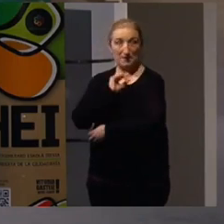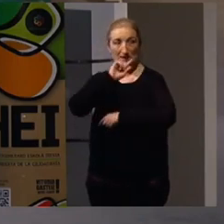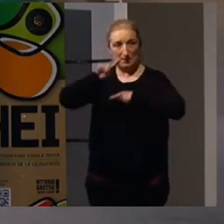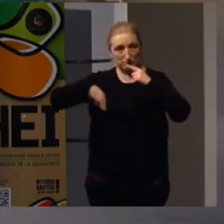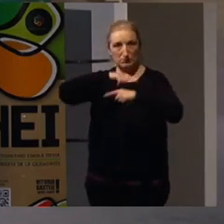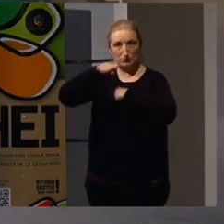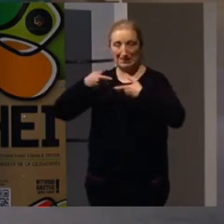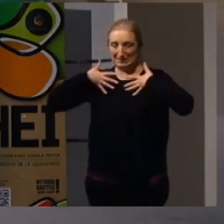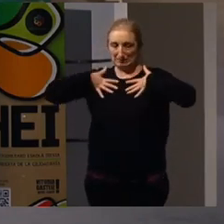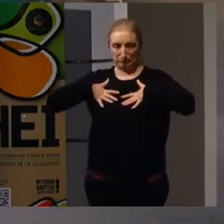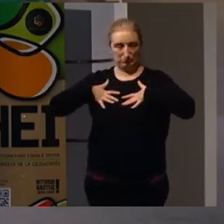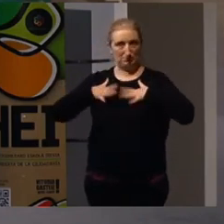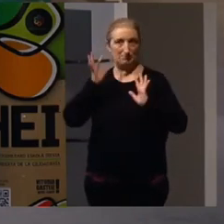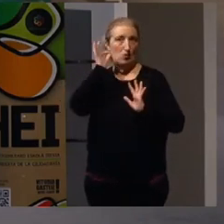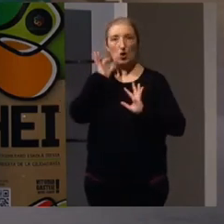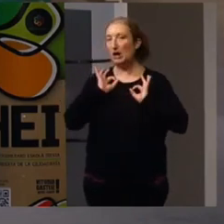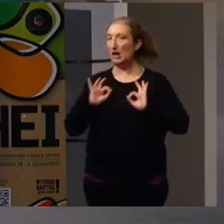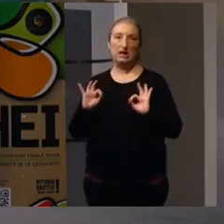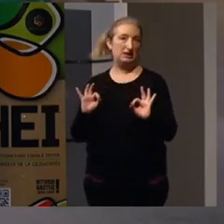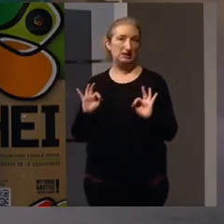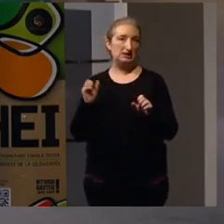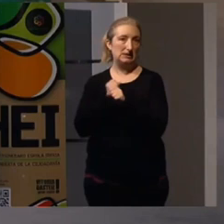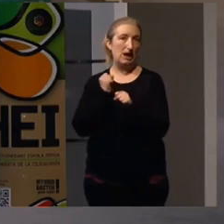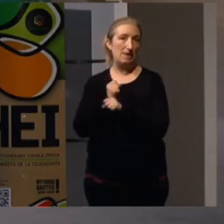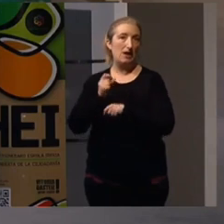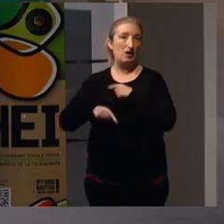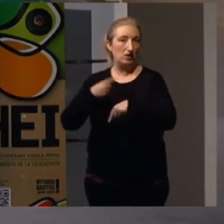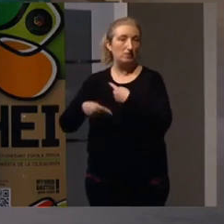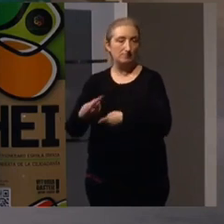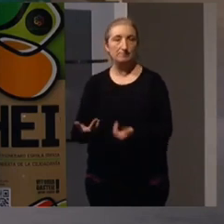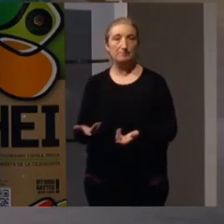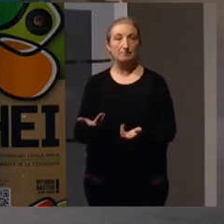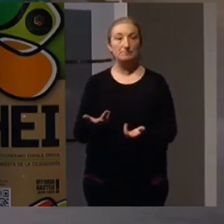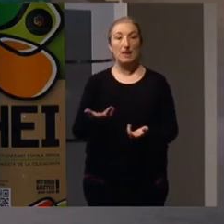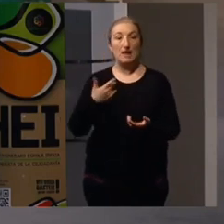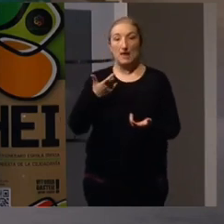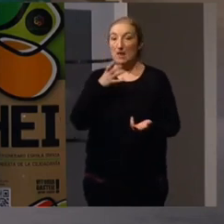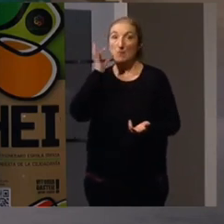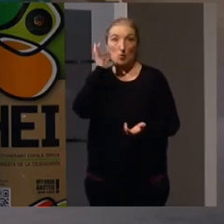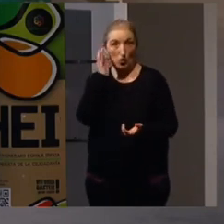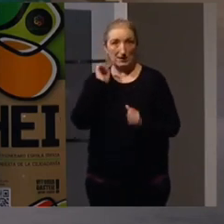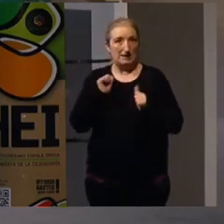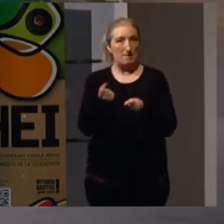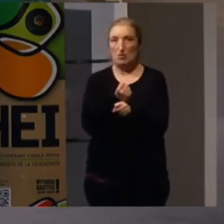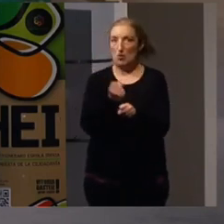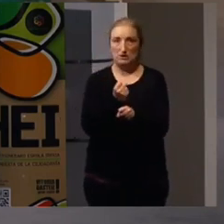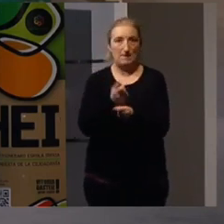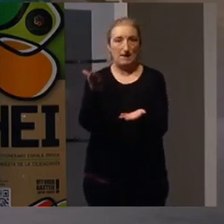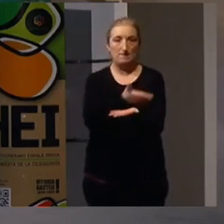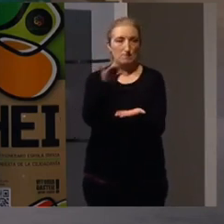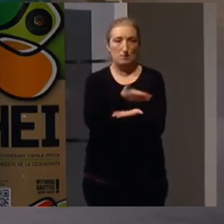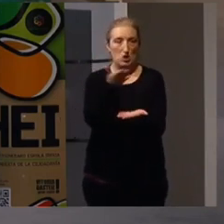ese vínculo estaba interiorizado todo ese trabajo de reproducción. La incorporación masiva de las mujeres al trabajo productivo